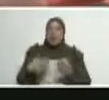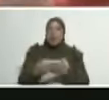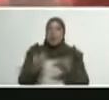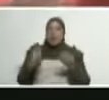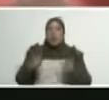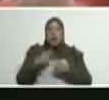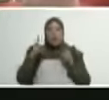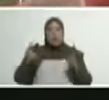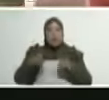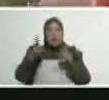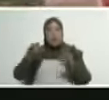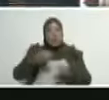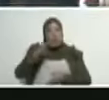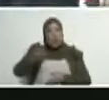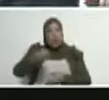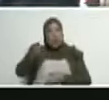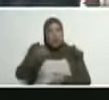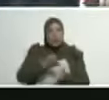victoria siempre!